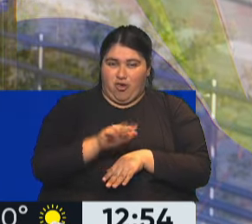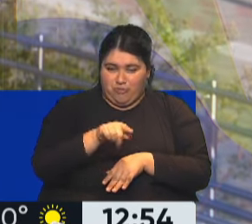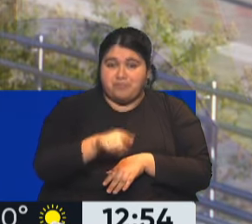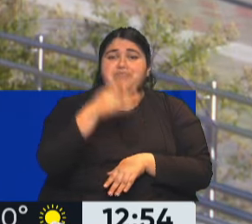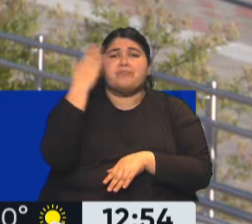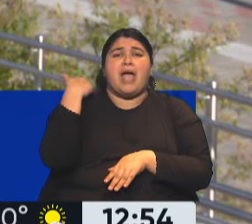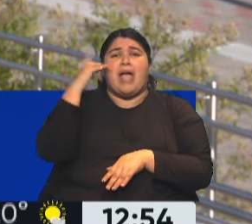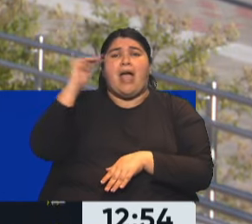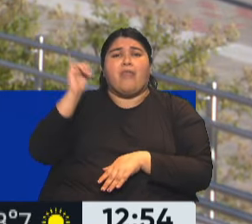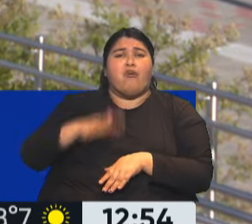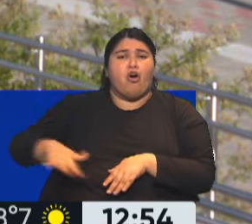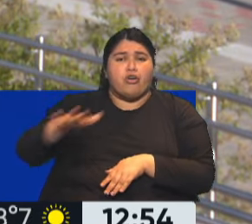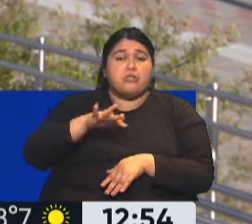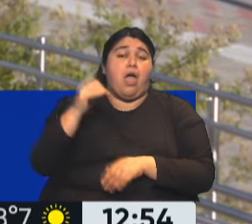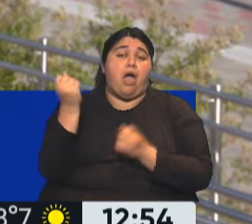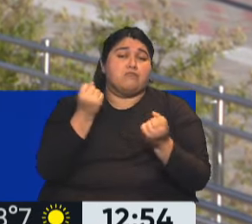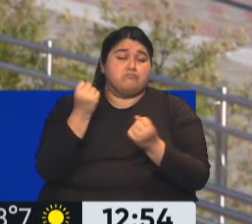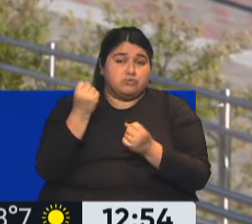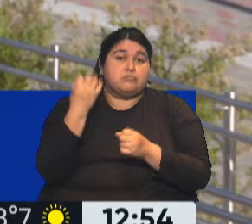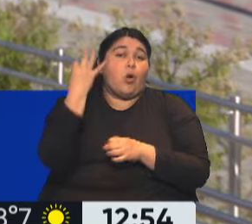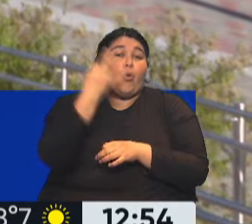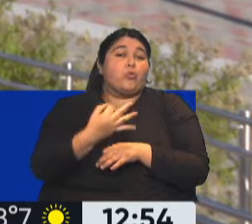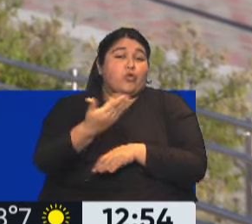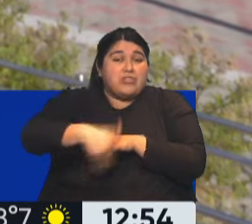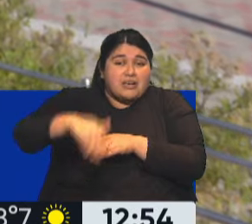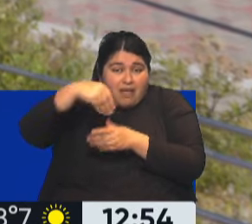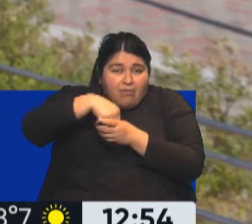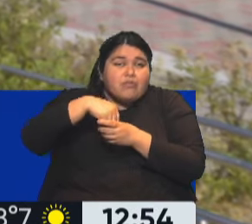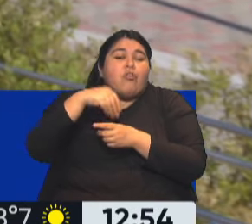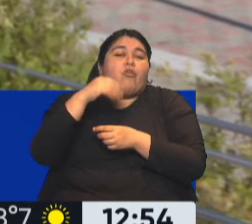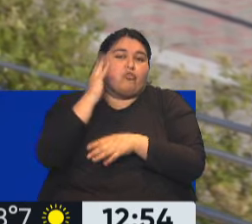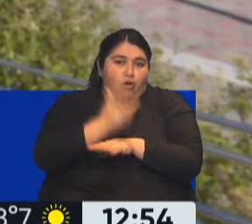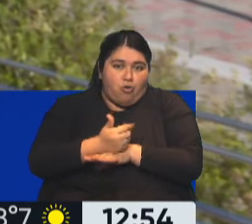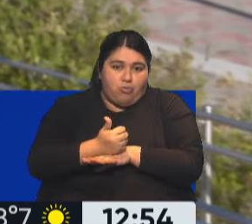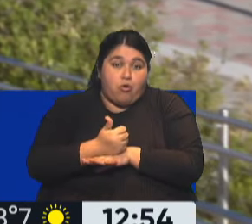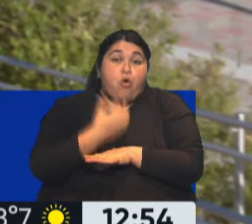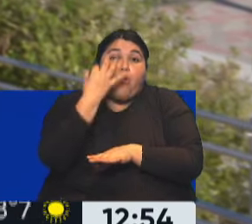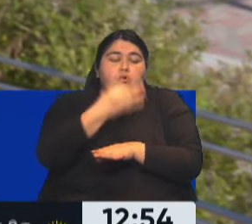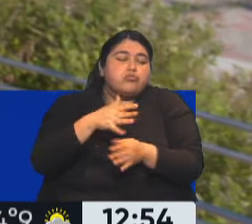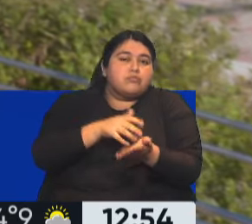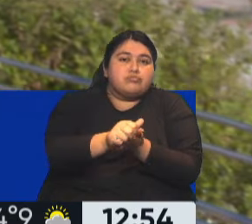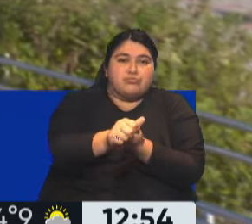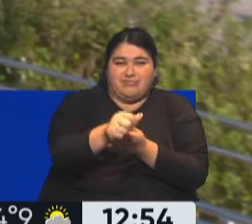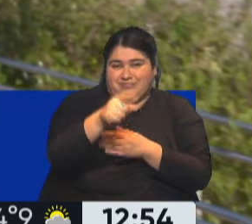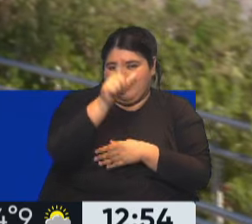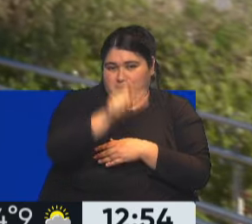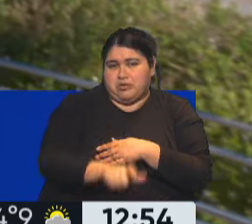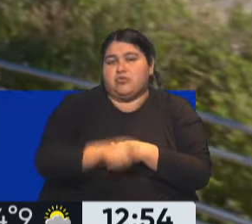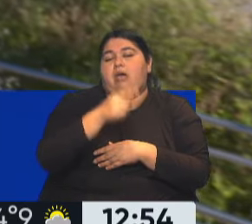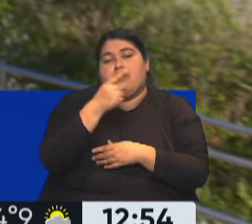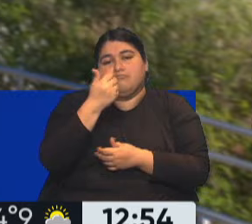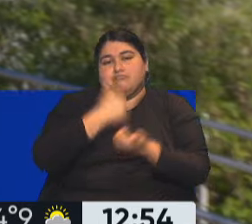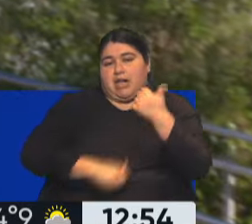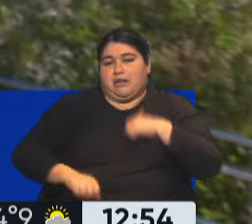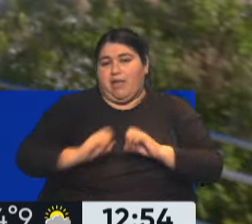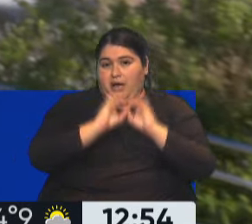a raíz de un auto autónomo, un robotaxi que vos recién mencionabas, sí. Pero en California termina atropellando un peatón con heridas muy graves, ¿no?